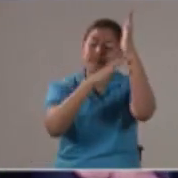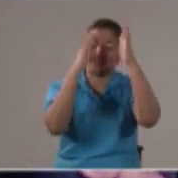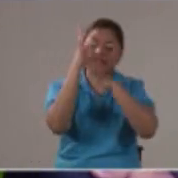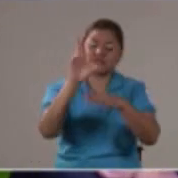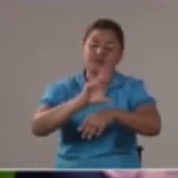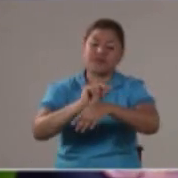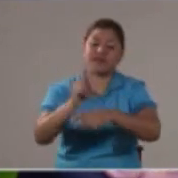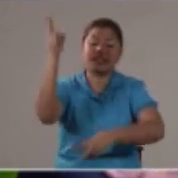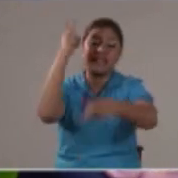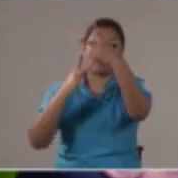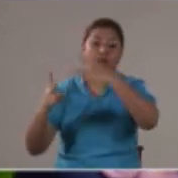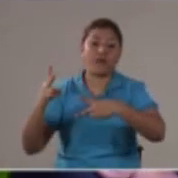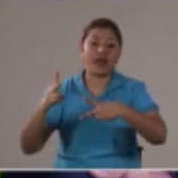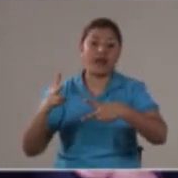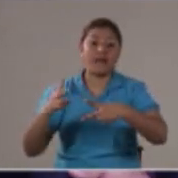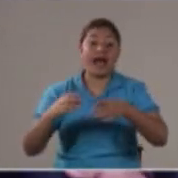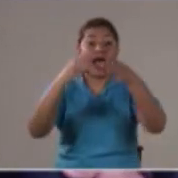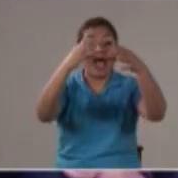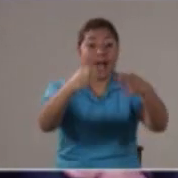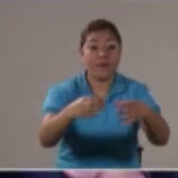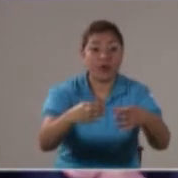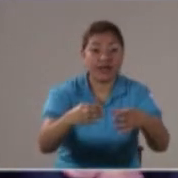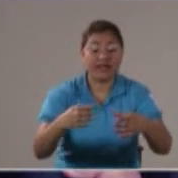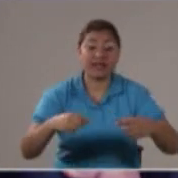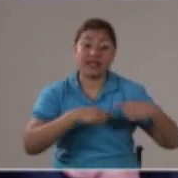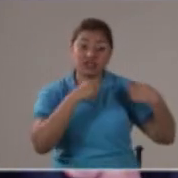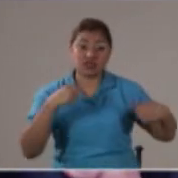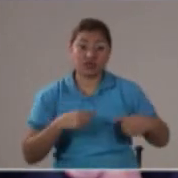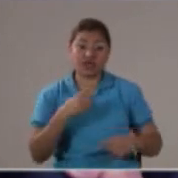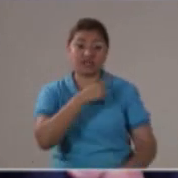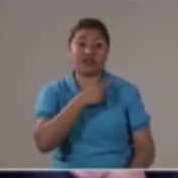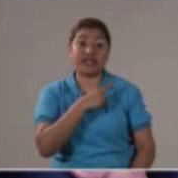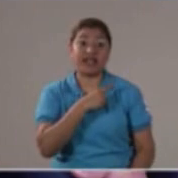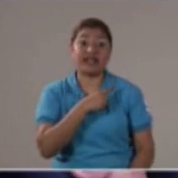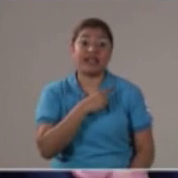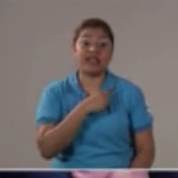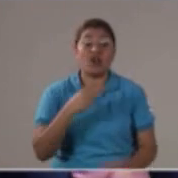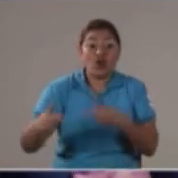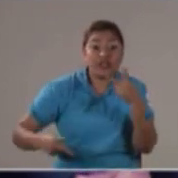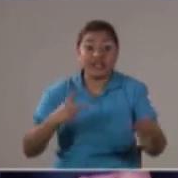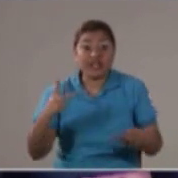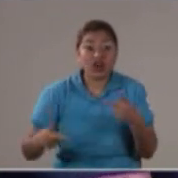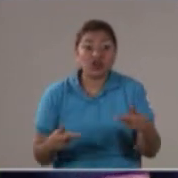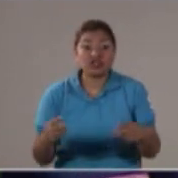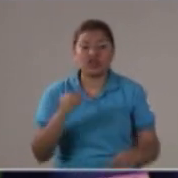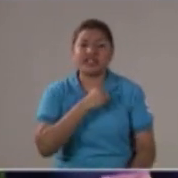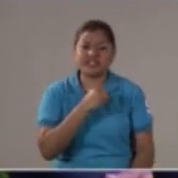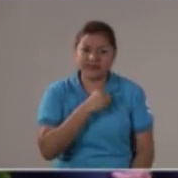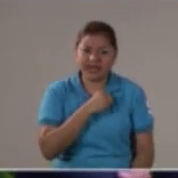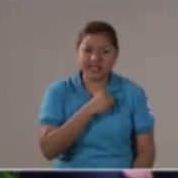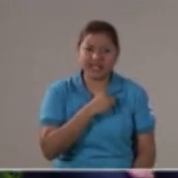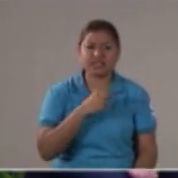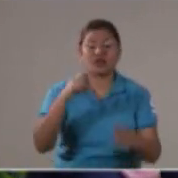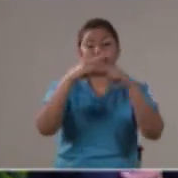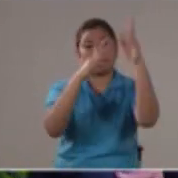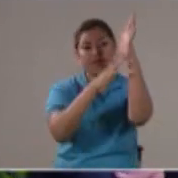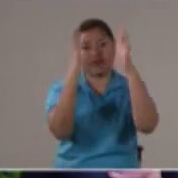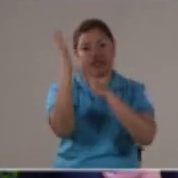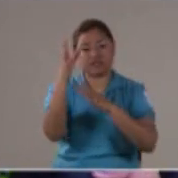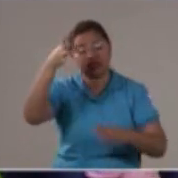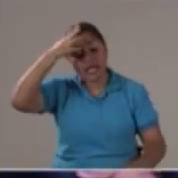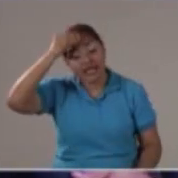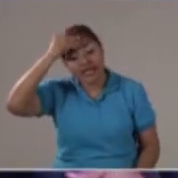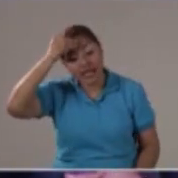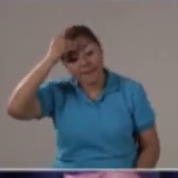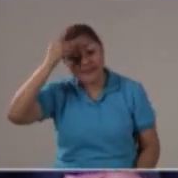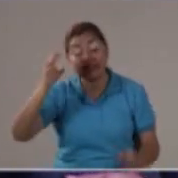permite que él vuelva a poner en su corazón el anhelo de tener el negocio que siempre quiso, y en el nombre de Jesús que aprenda